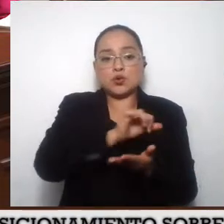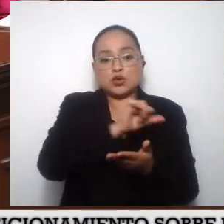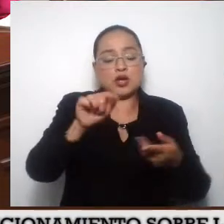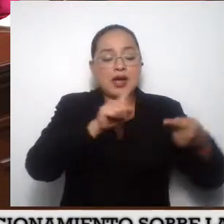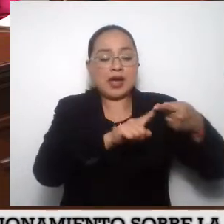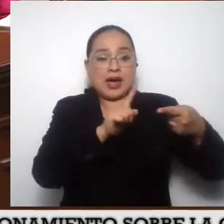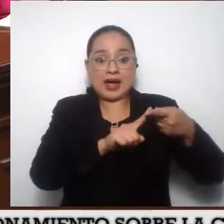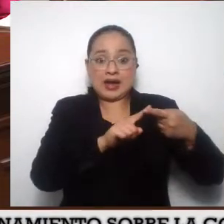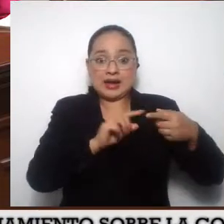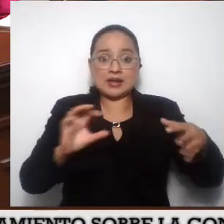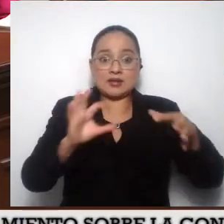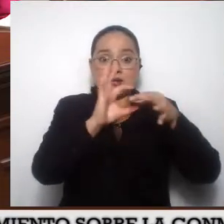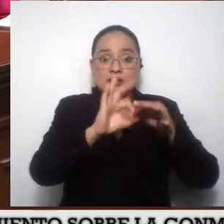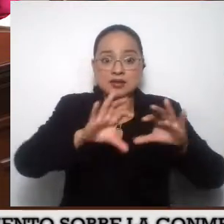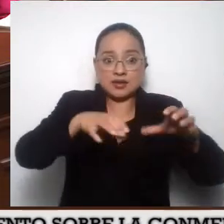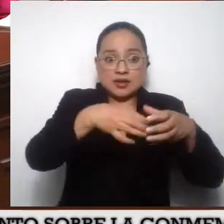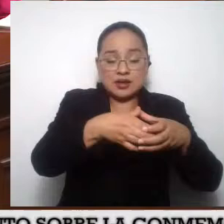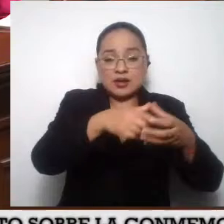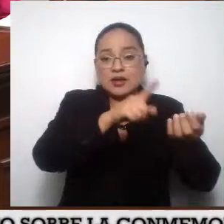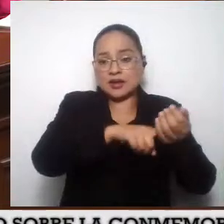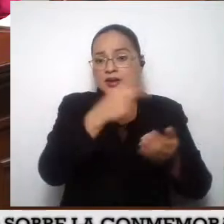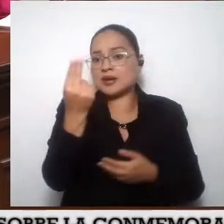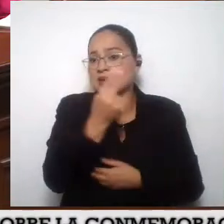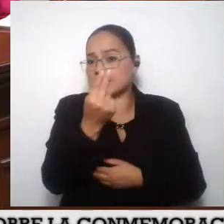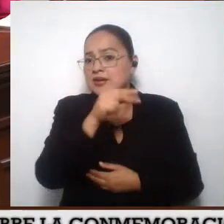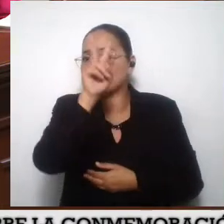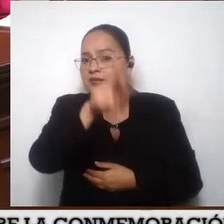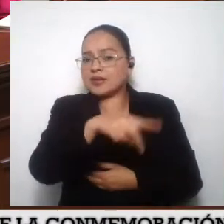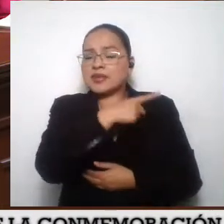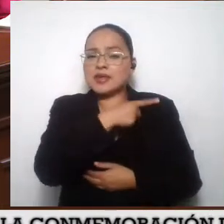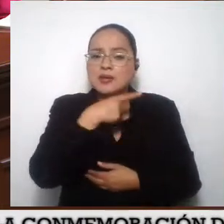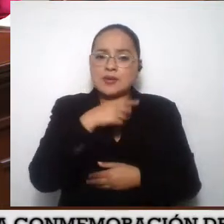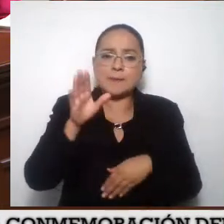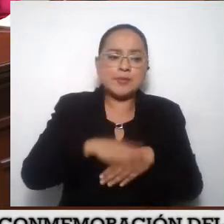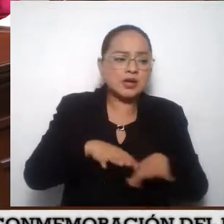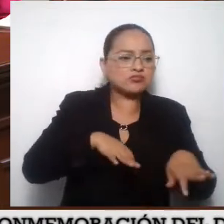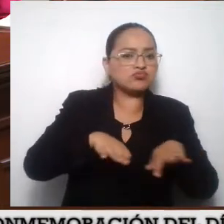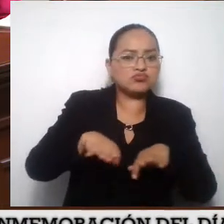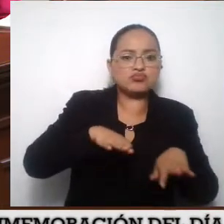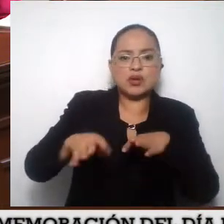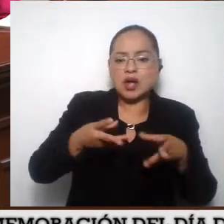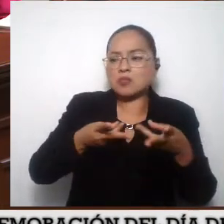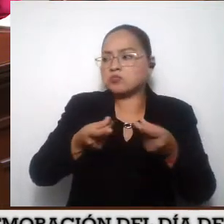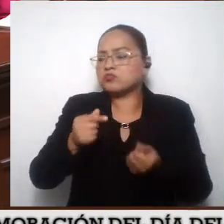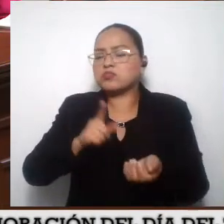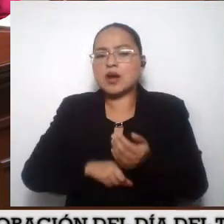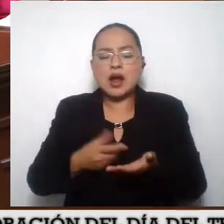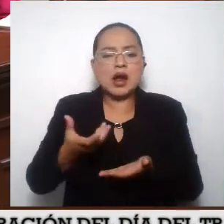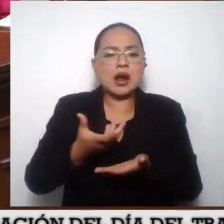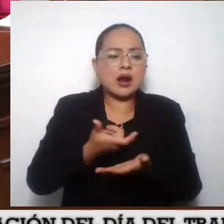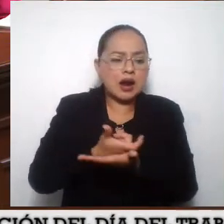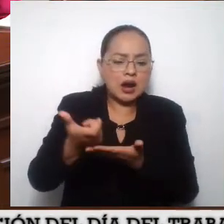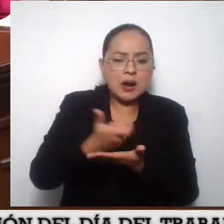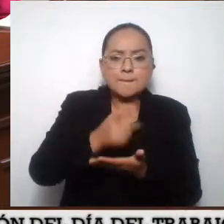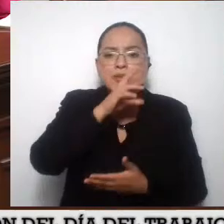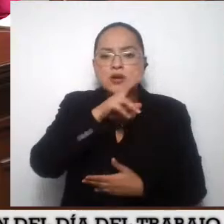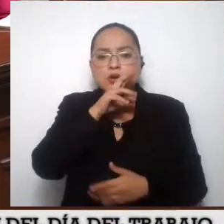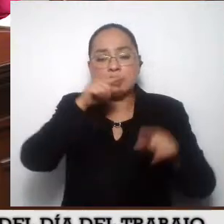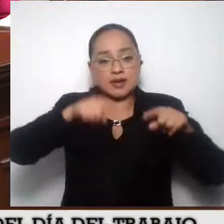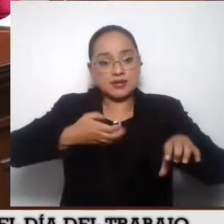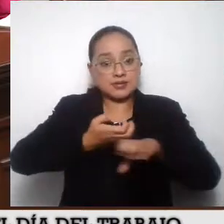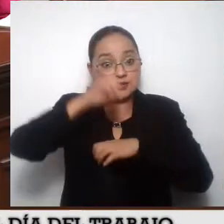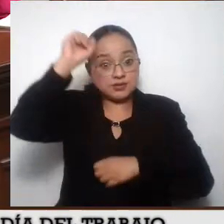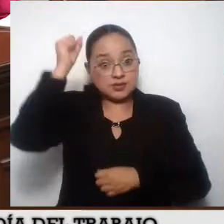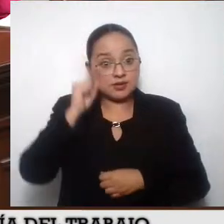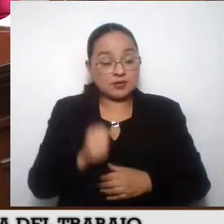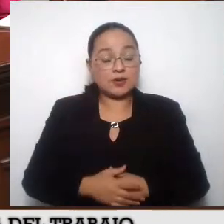porque necesitamos que haya mayor productividad para que haya mejores salarios en nuestro estado. Y también tenemos que buscar